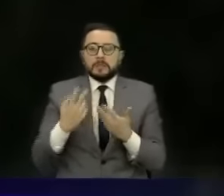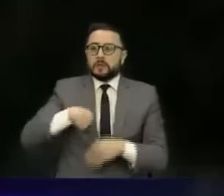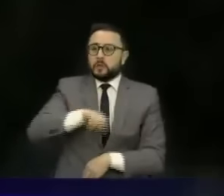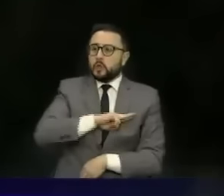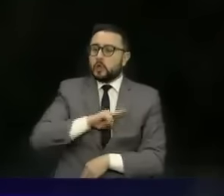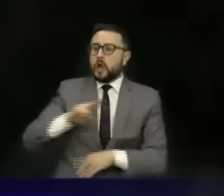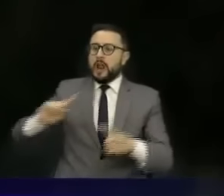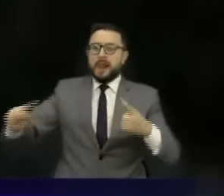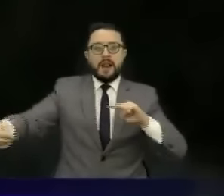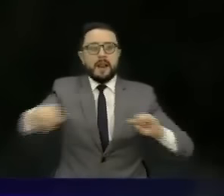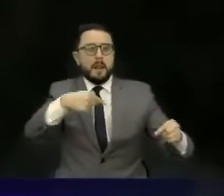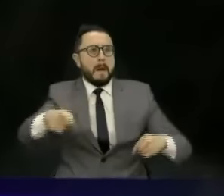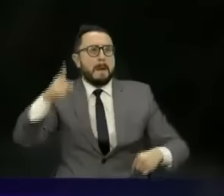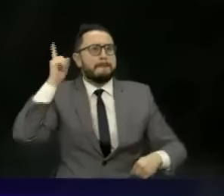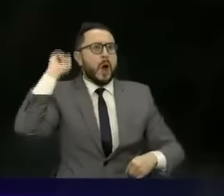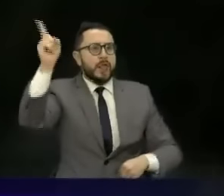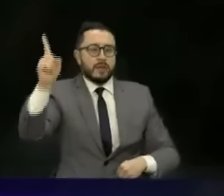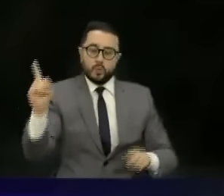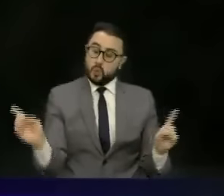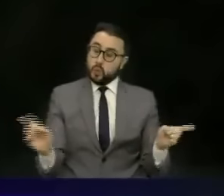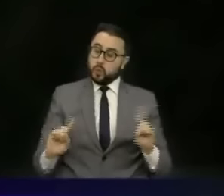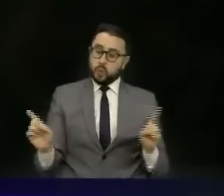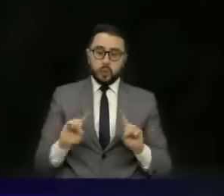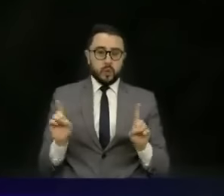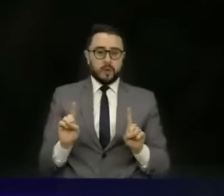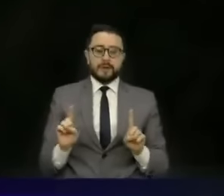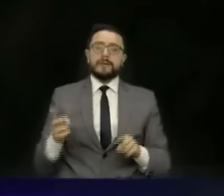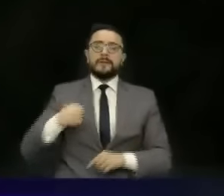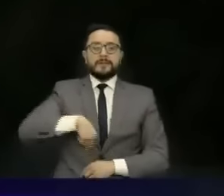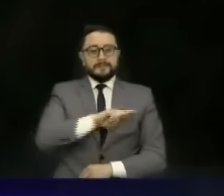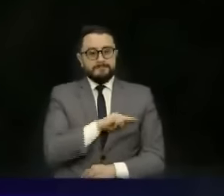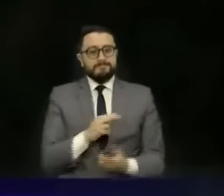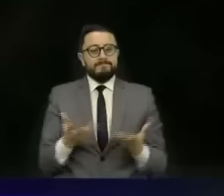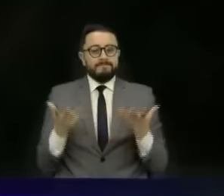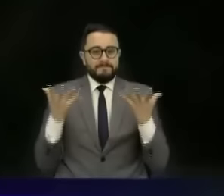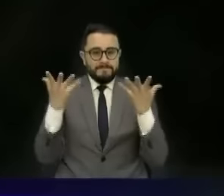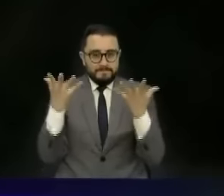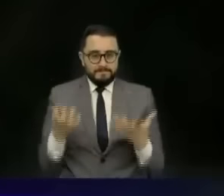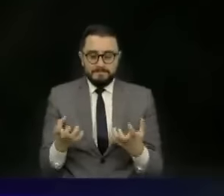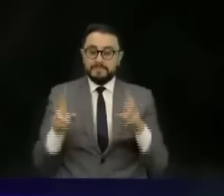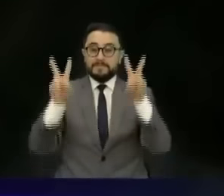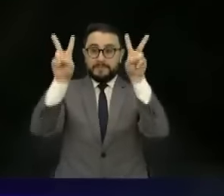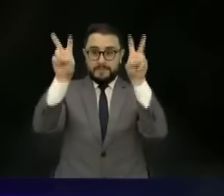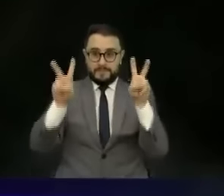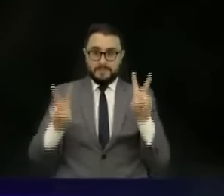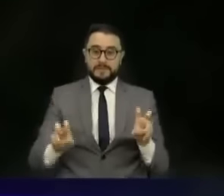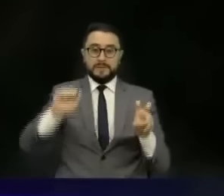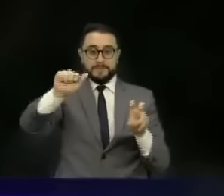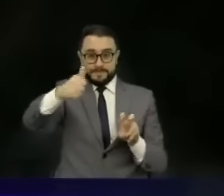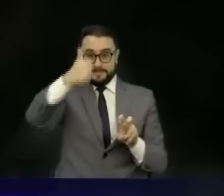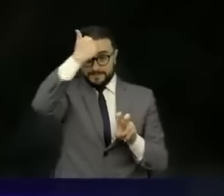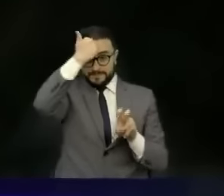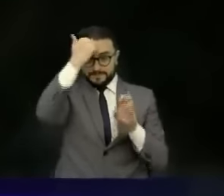debates calientemente políticos, sino tratar de abordar dos temas fundamentales, yo creo, que nos trae